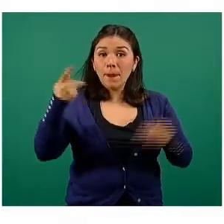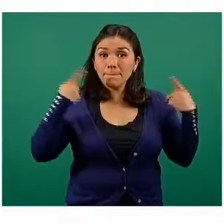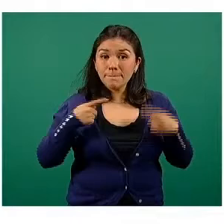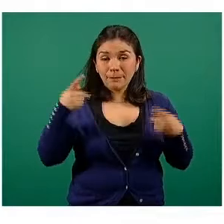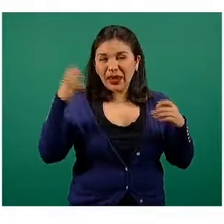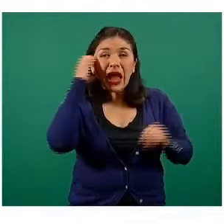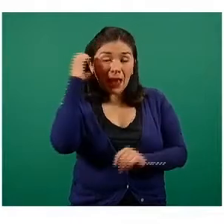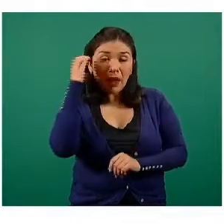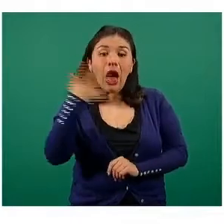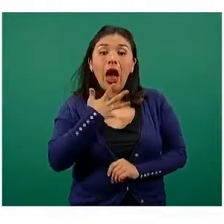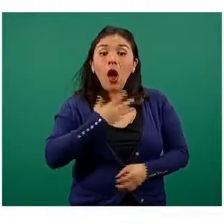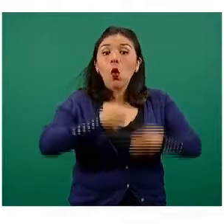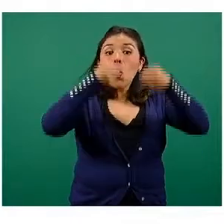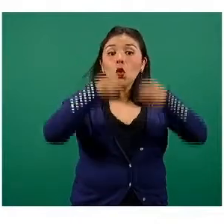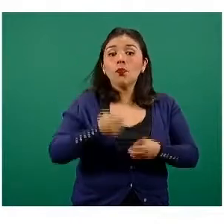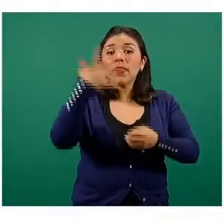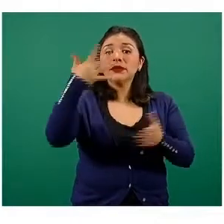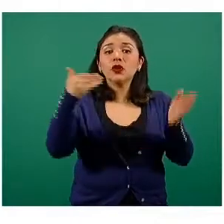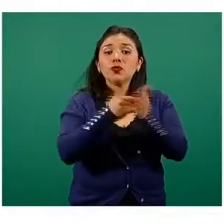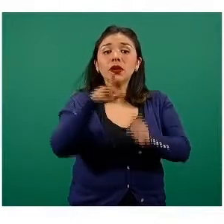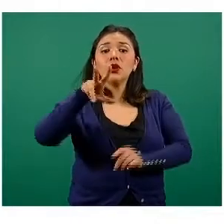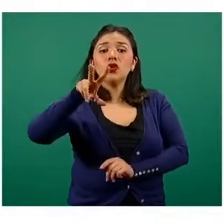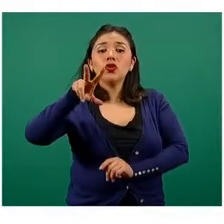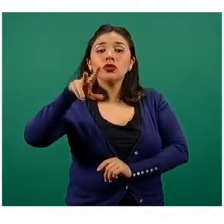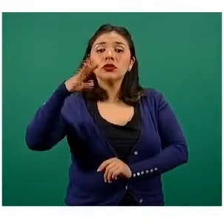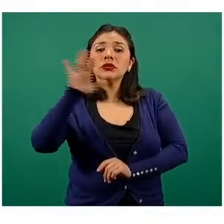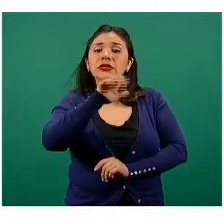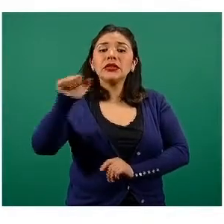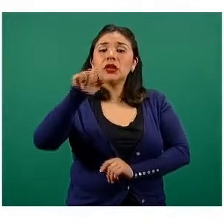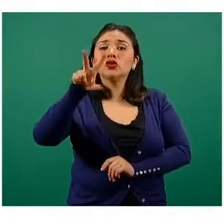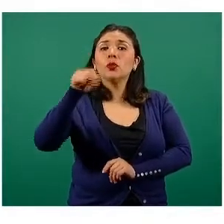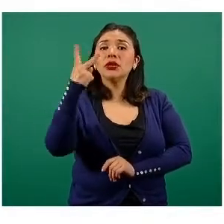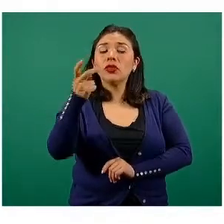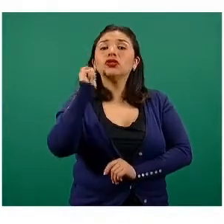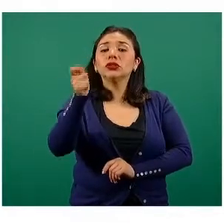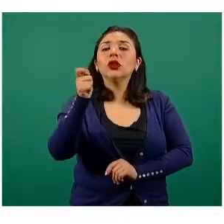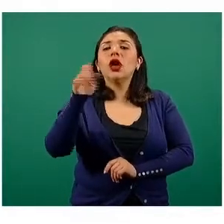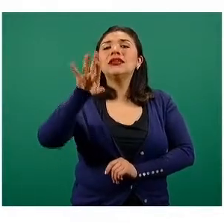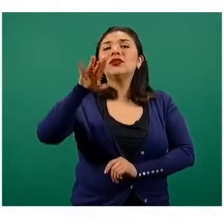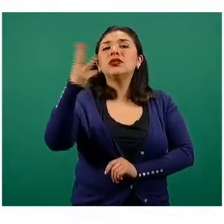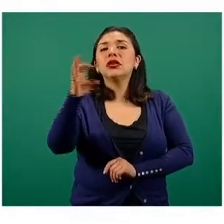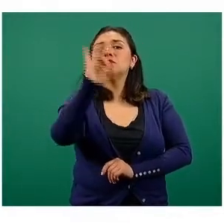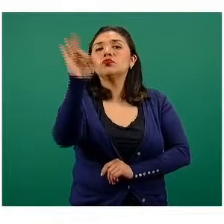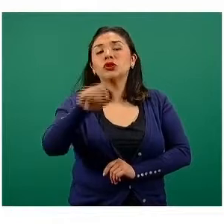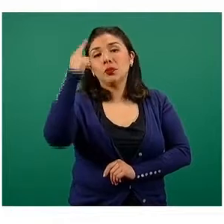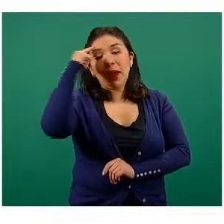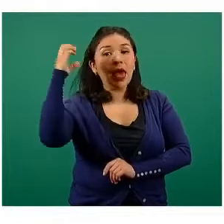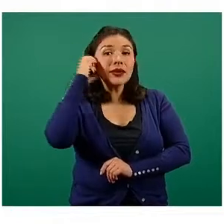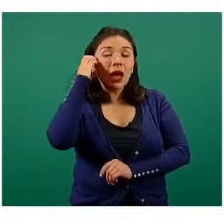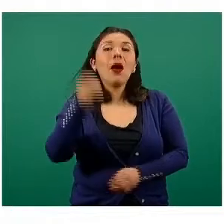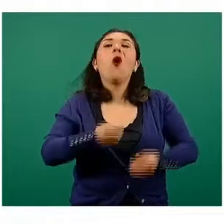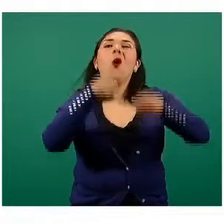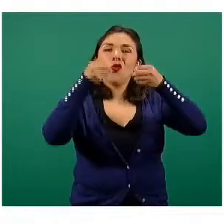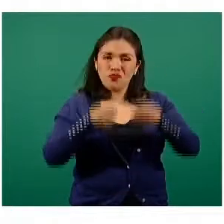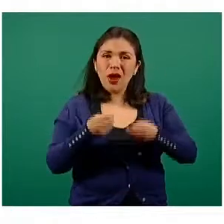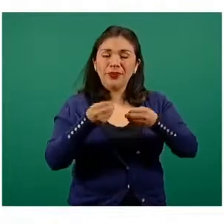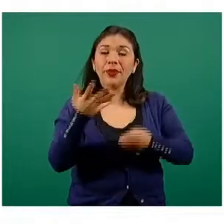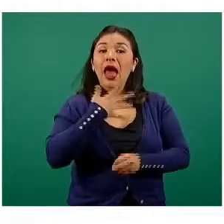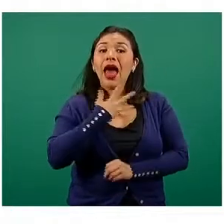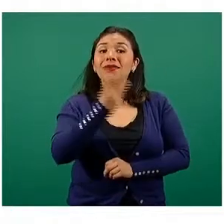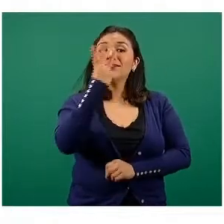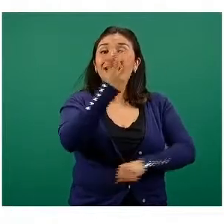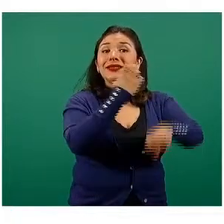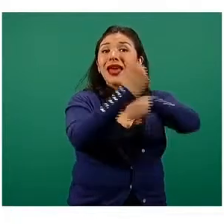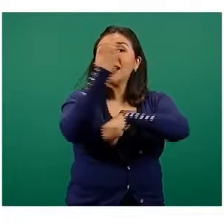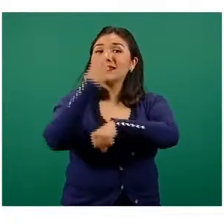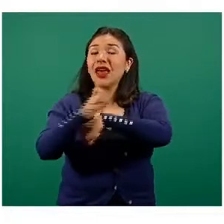ocupadas 5.692, que representa el 53% de las camas a nivel nacional. Tenemos 3 entidades